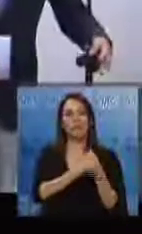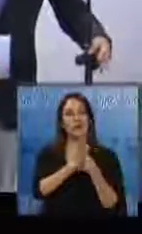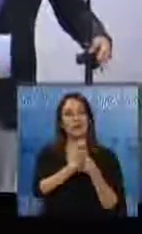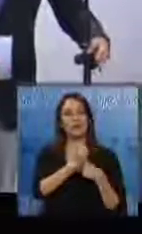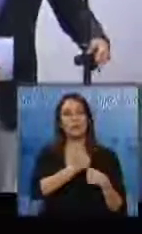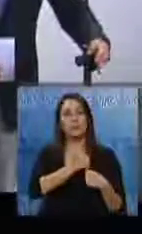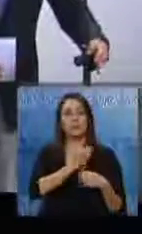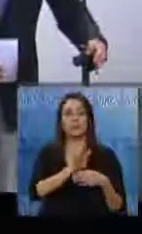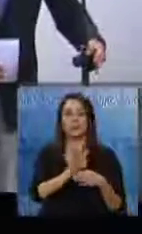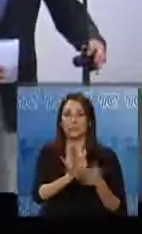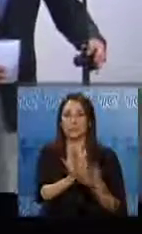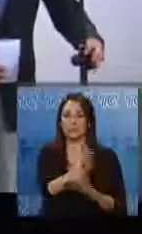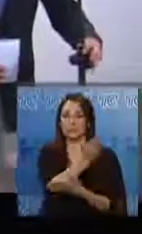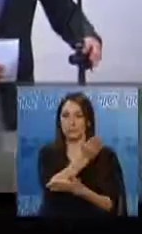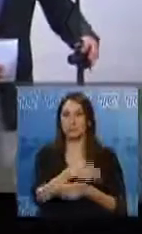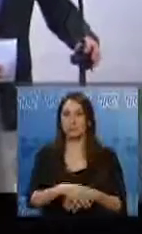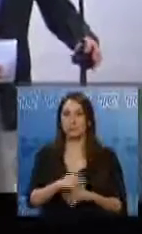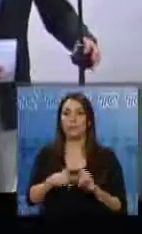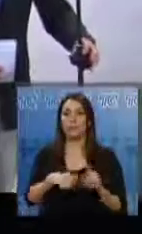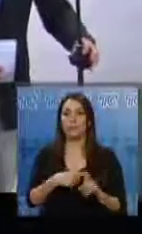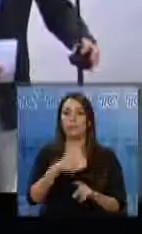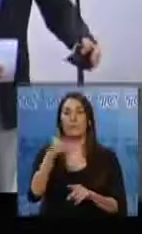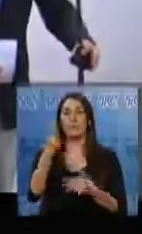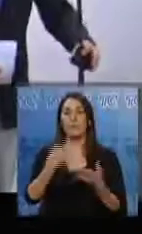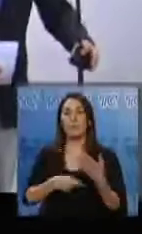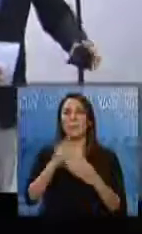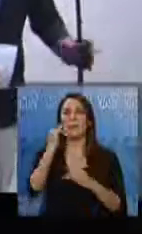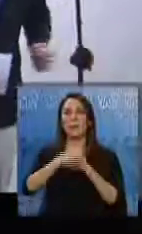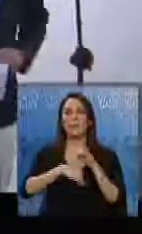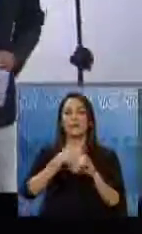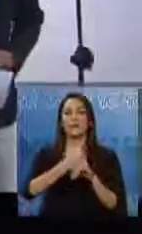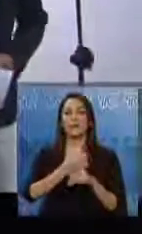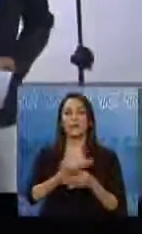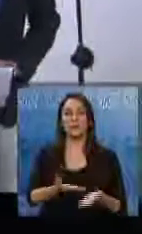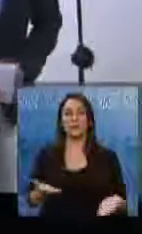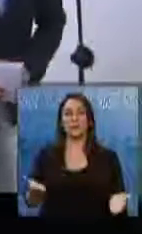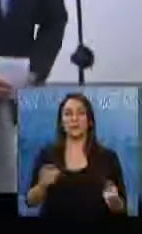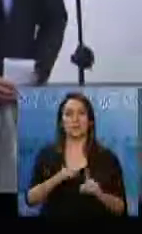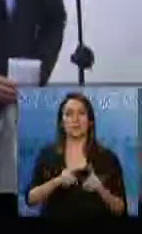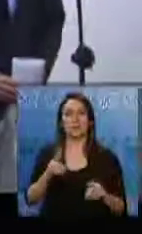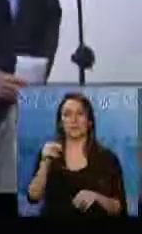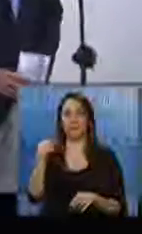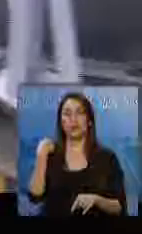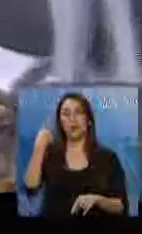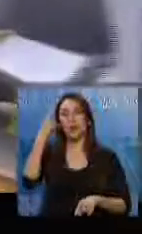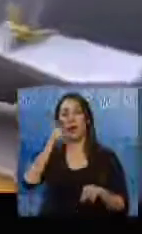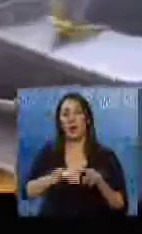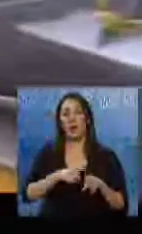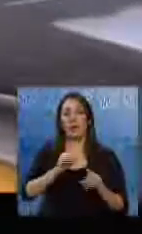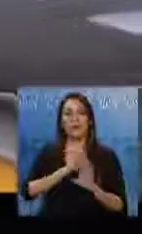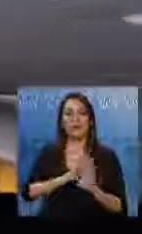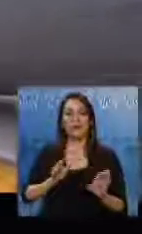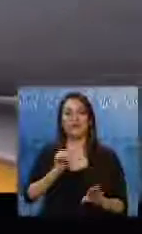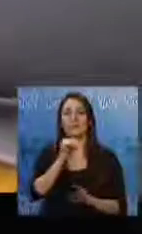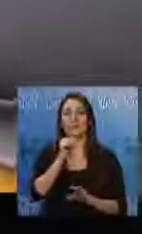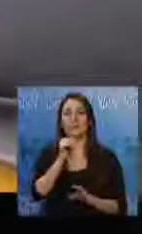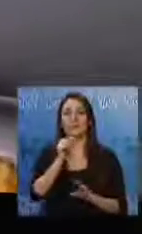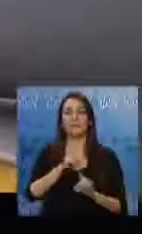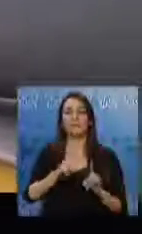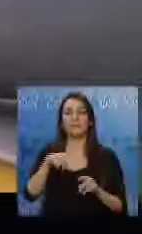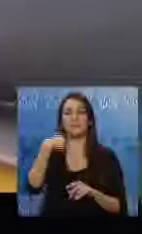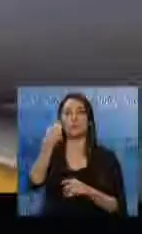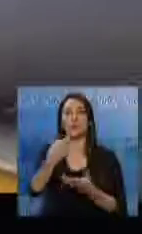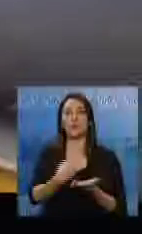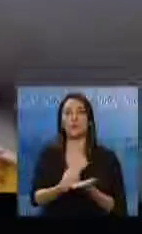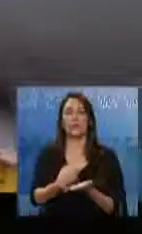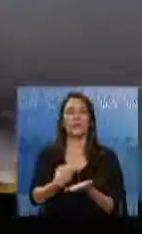Los cancilleres también trataron asuntos que tienen que ver con el transporte internacional de carga, aunque no precisaron acuerdos bilaterales. Estos serán tratados en la próxima reunión